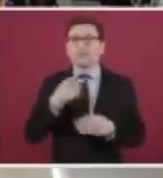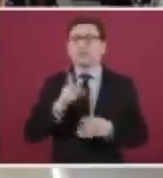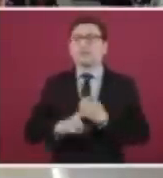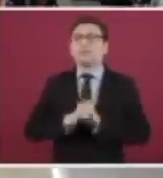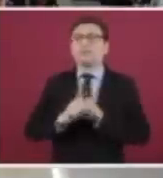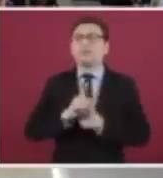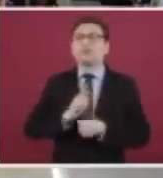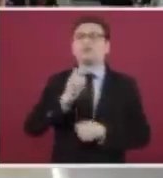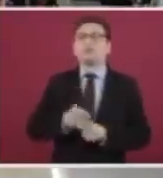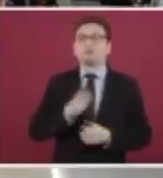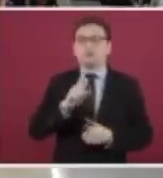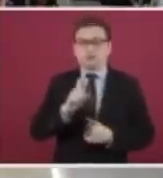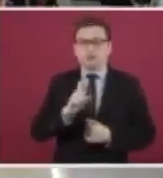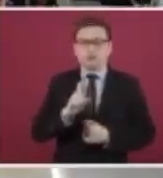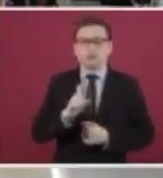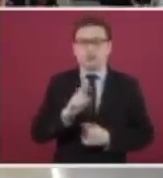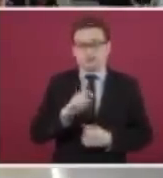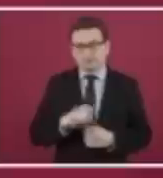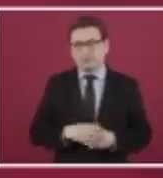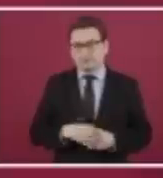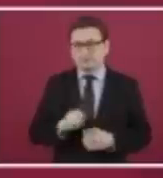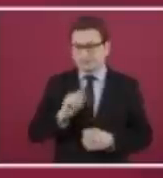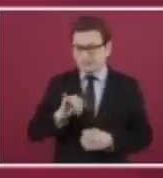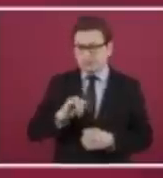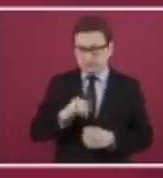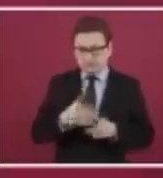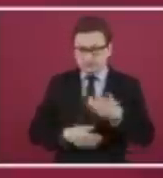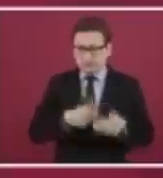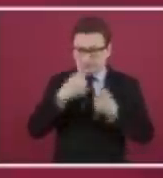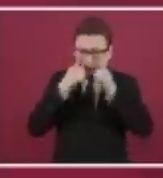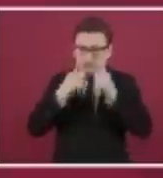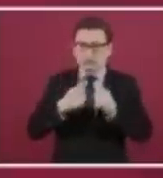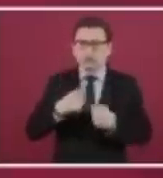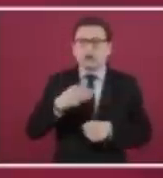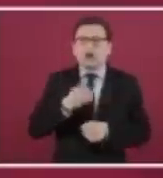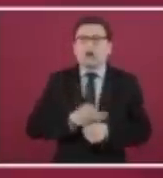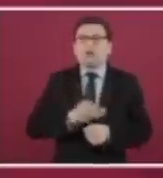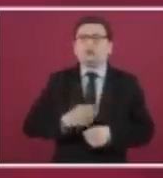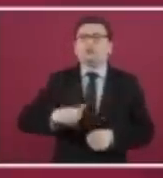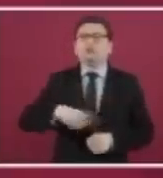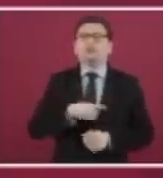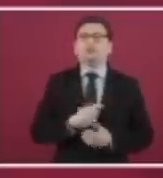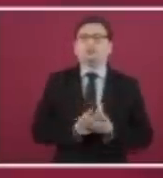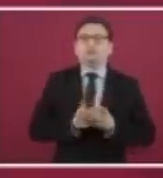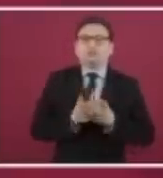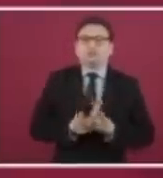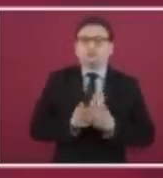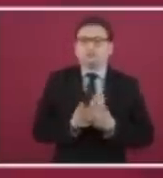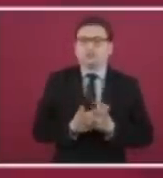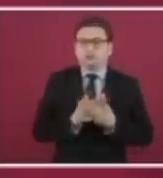agua. Sí, se va a atender, estamos esperando que